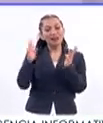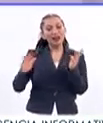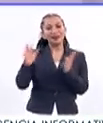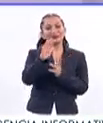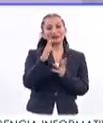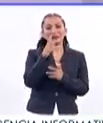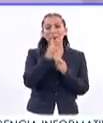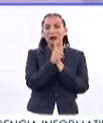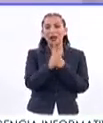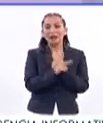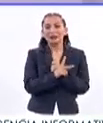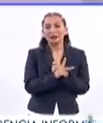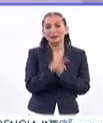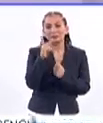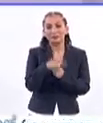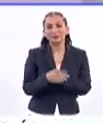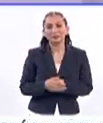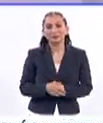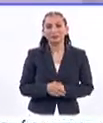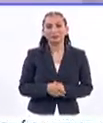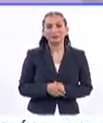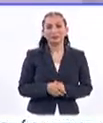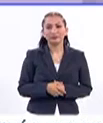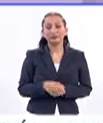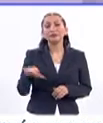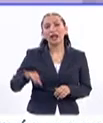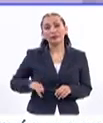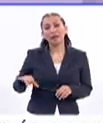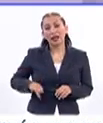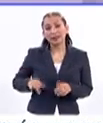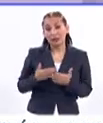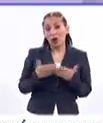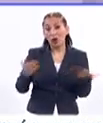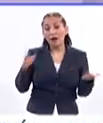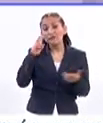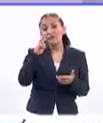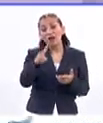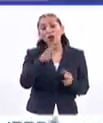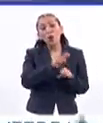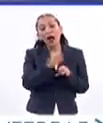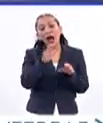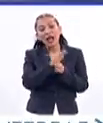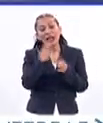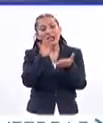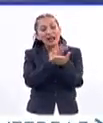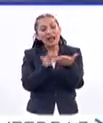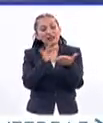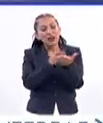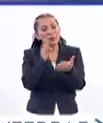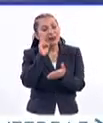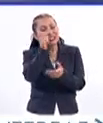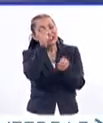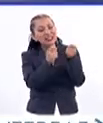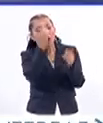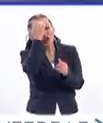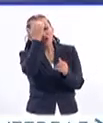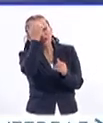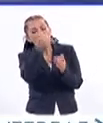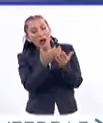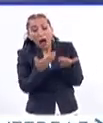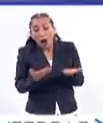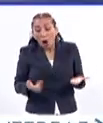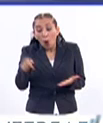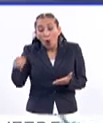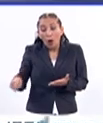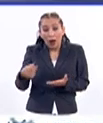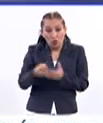el desarrollo de un país como México. Lo interesante sería ahora ver qué relectura le podemos dar a José Vasconcelos para el momento